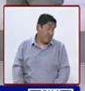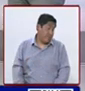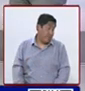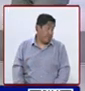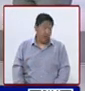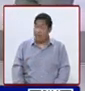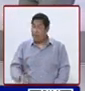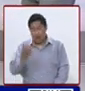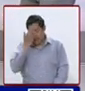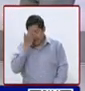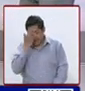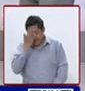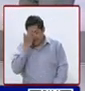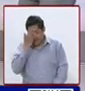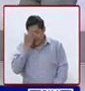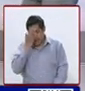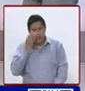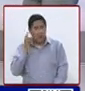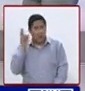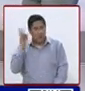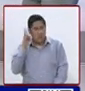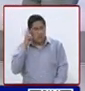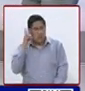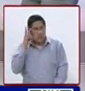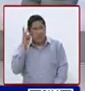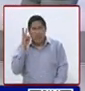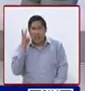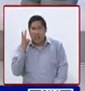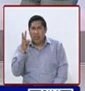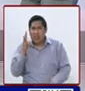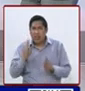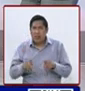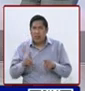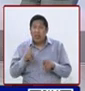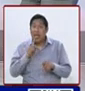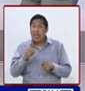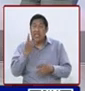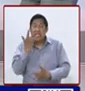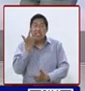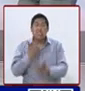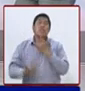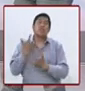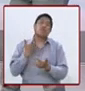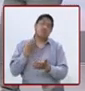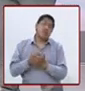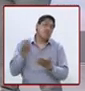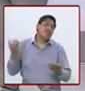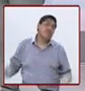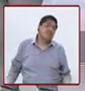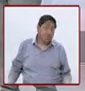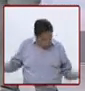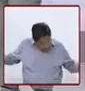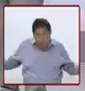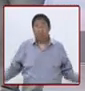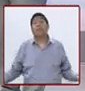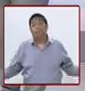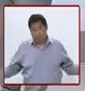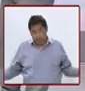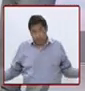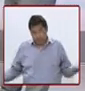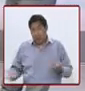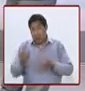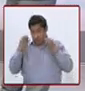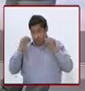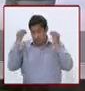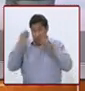John, lo decíamos a mediodía, esto es parte de la viveza criolla, sí. Pero también es una estafa. ¿O no? Sí, te están sí. estafando, te